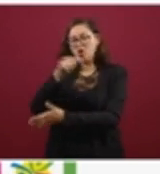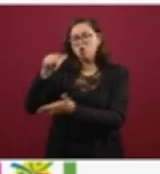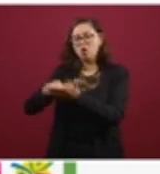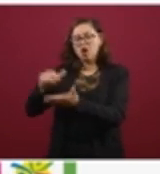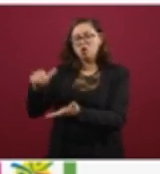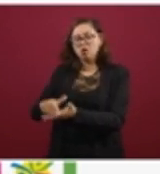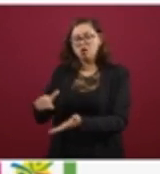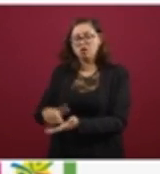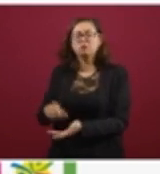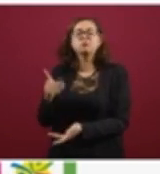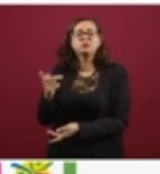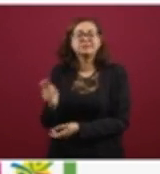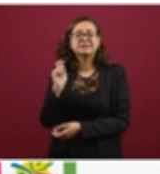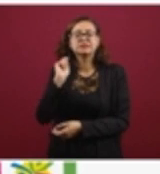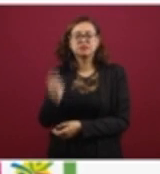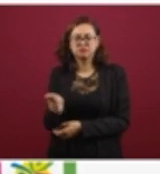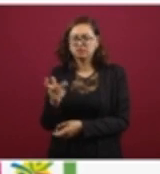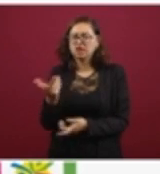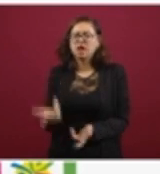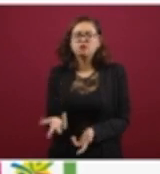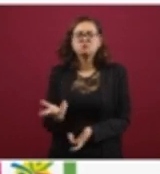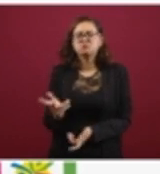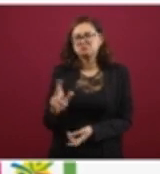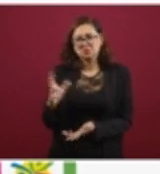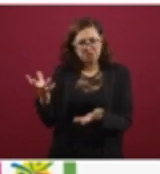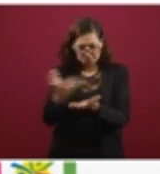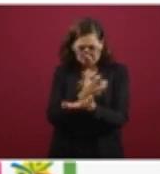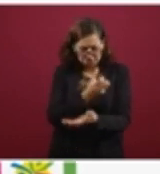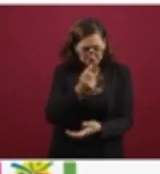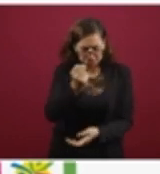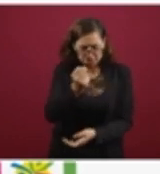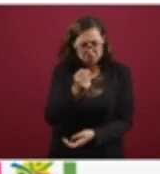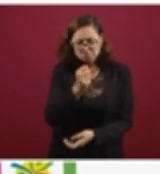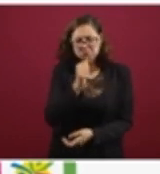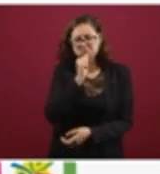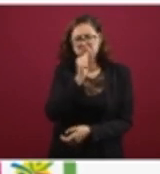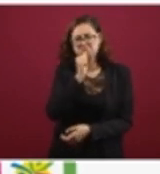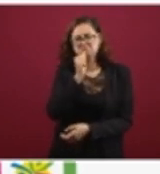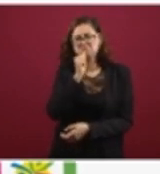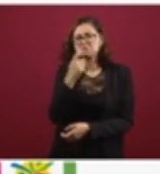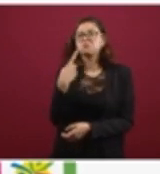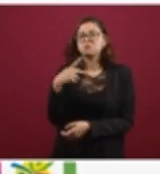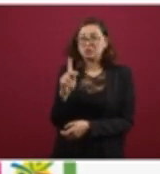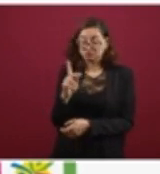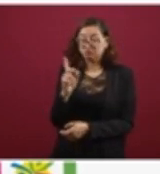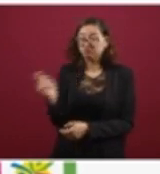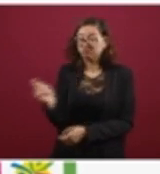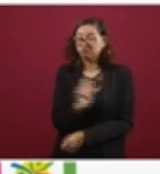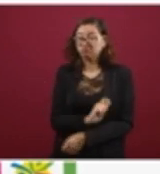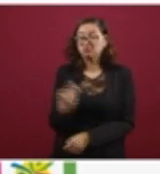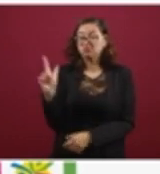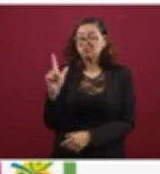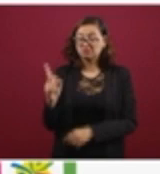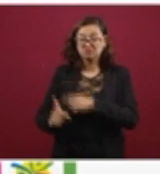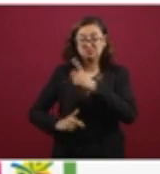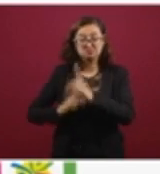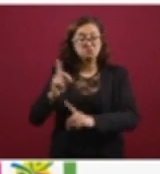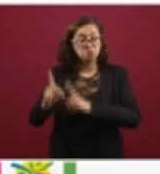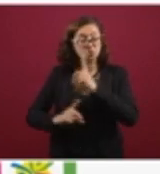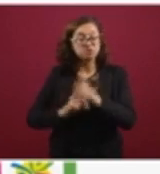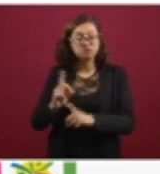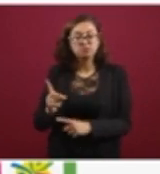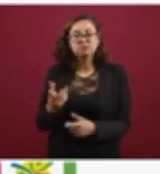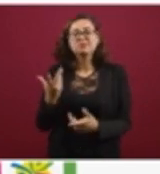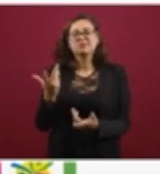de la delegación está en competitividad y que se quedaron a muy poca distancia de poder subir al podio, y que esto